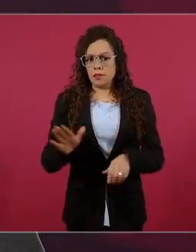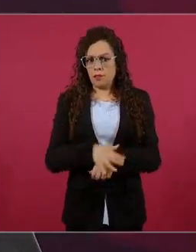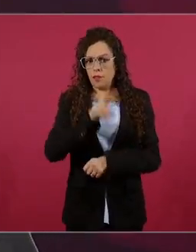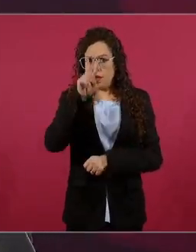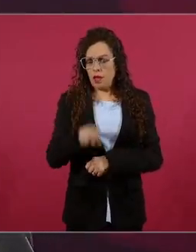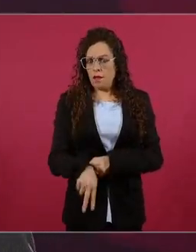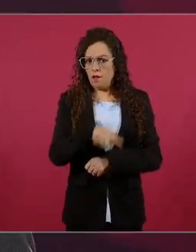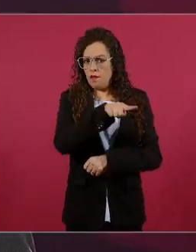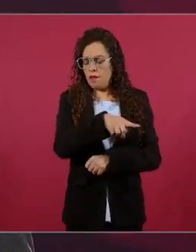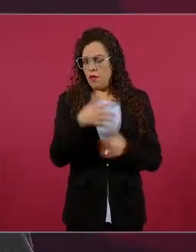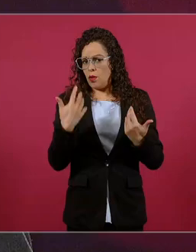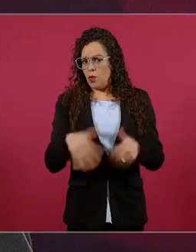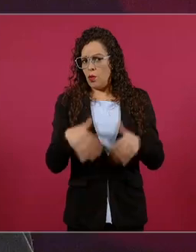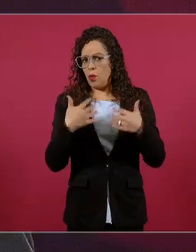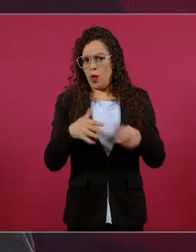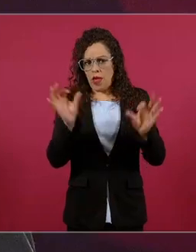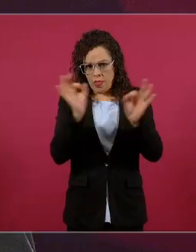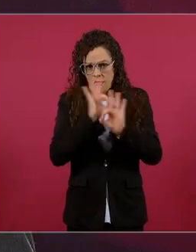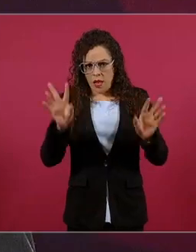delicadísimo,